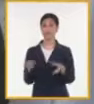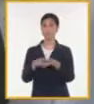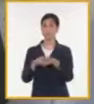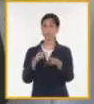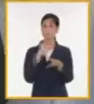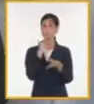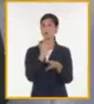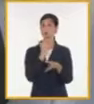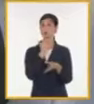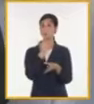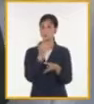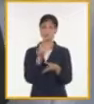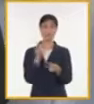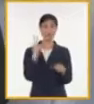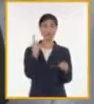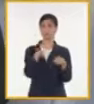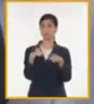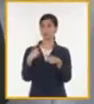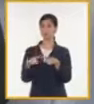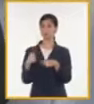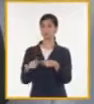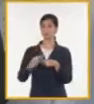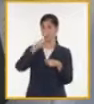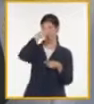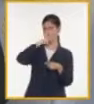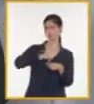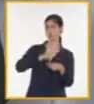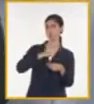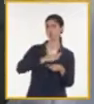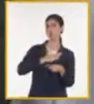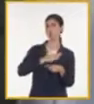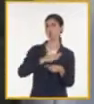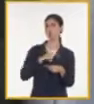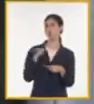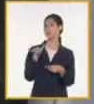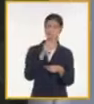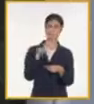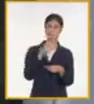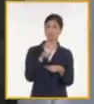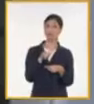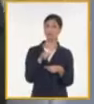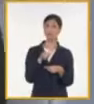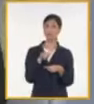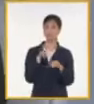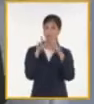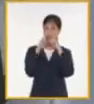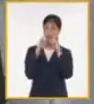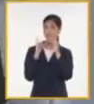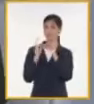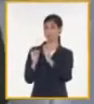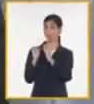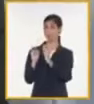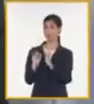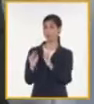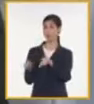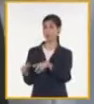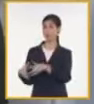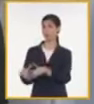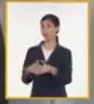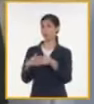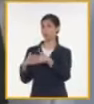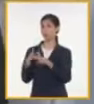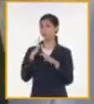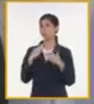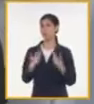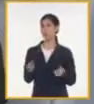igualmente compar información y requirieron cooperación a la parte norteamericana para investigar